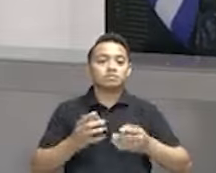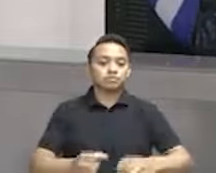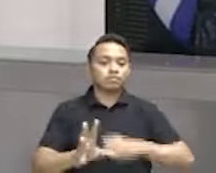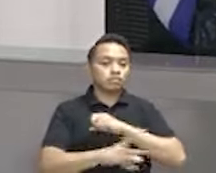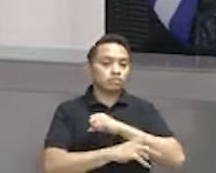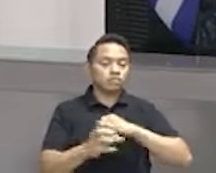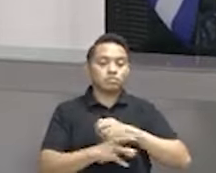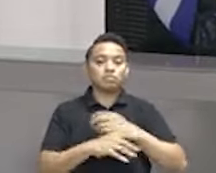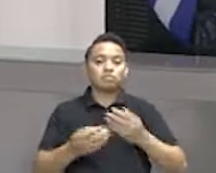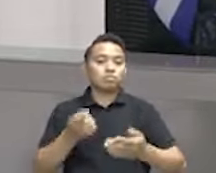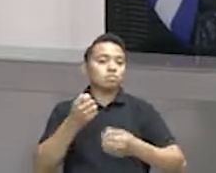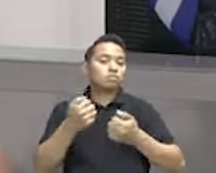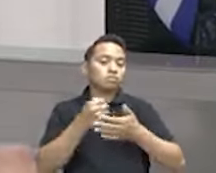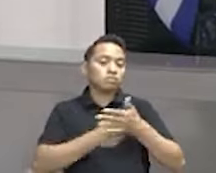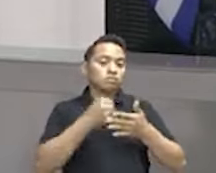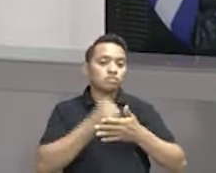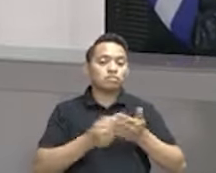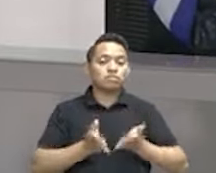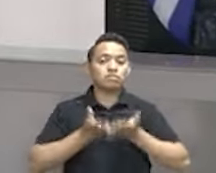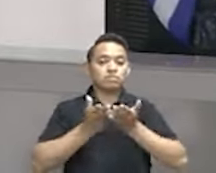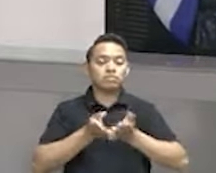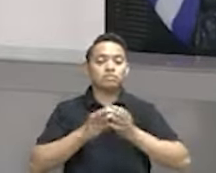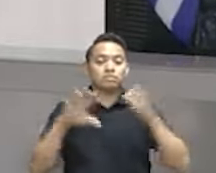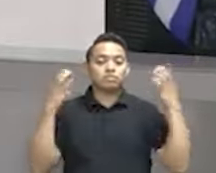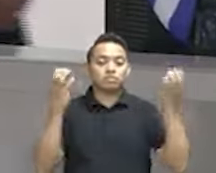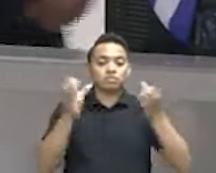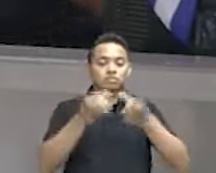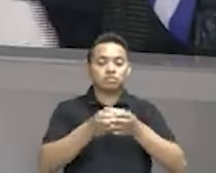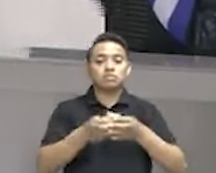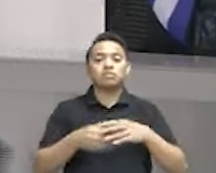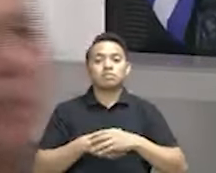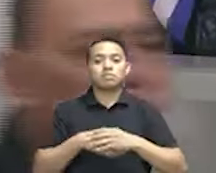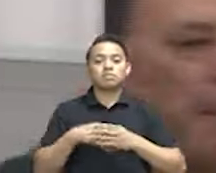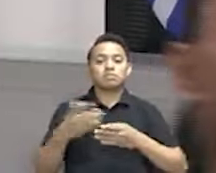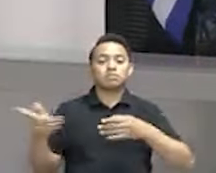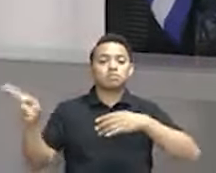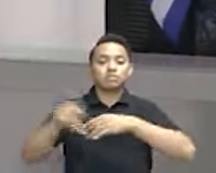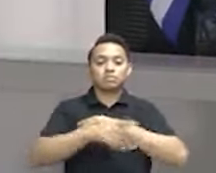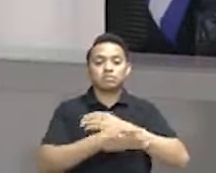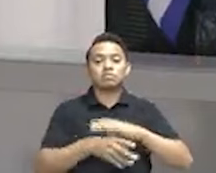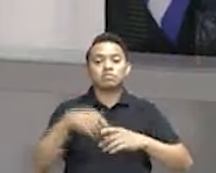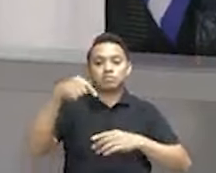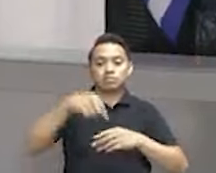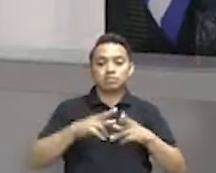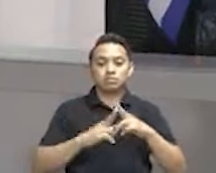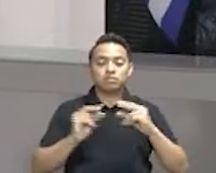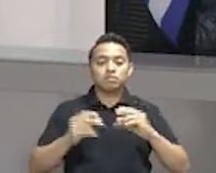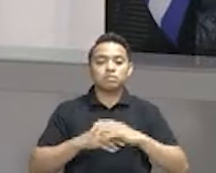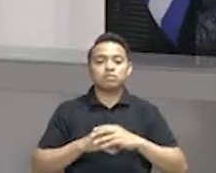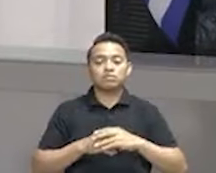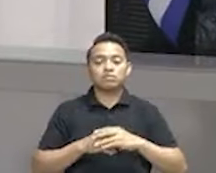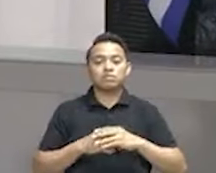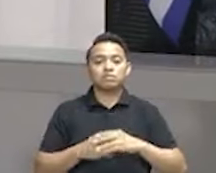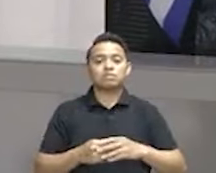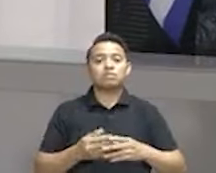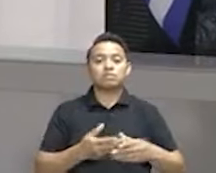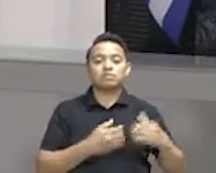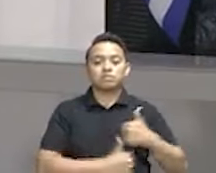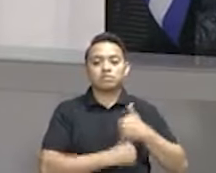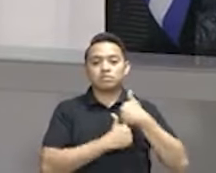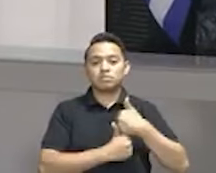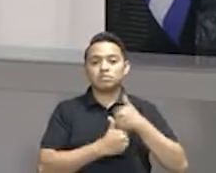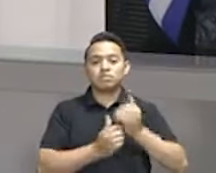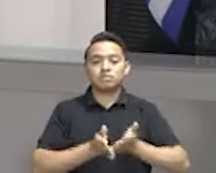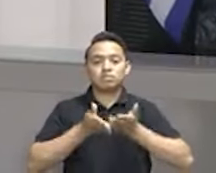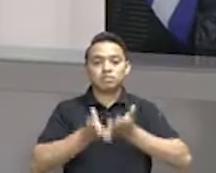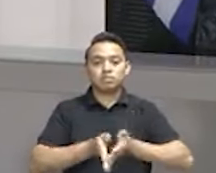ilícitos en espacios marítimos en el Mar Caribe y aguas jurisdiccionales en el Océano Pacífico de Nicaragua con la Fuerza Naval del Ejército de Nicaragua